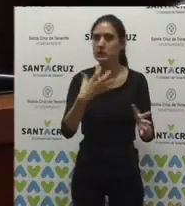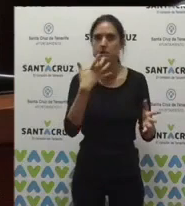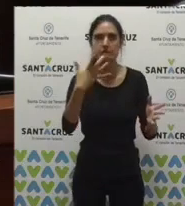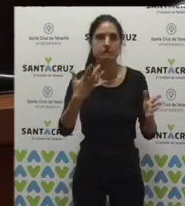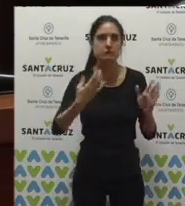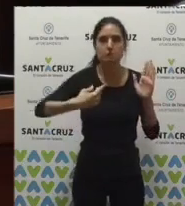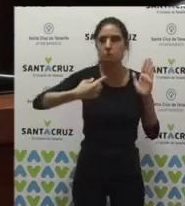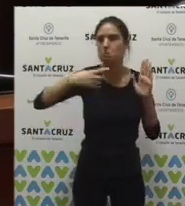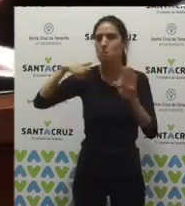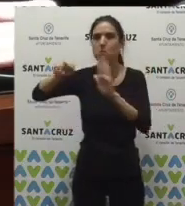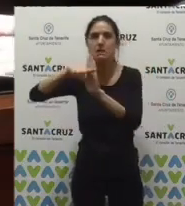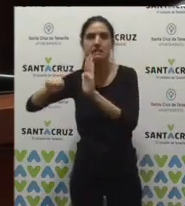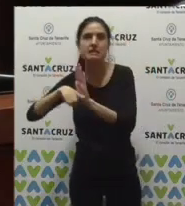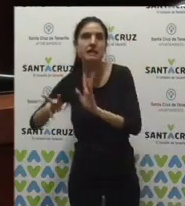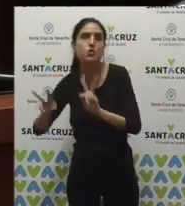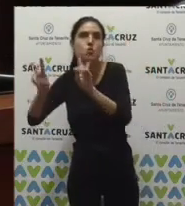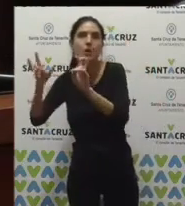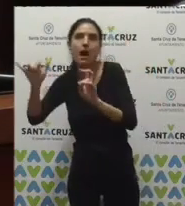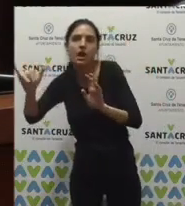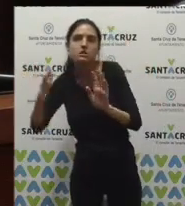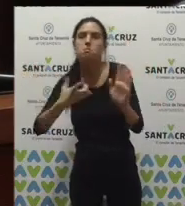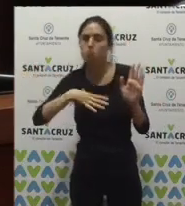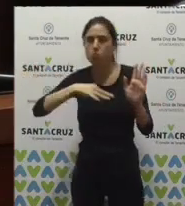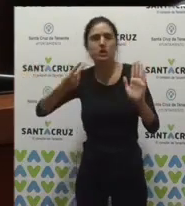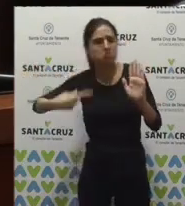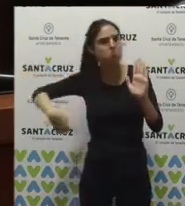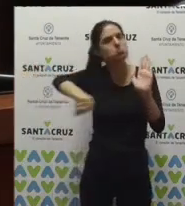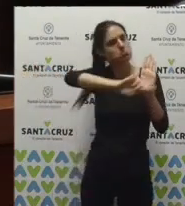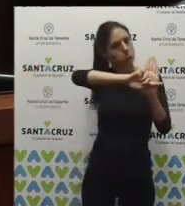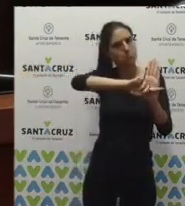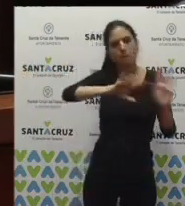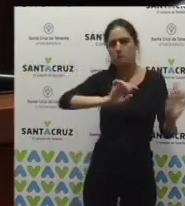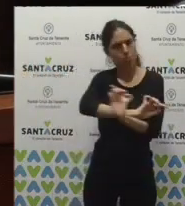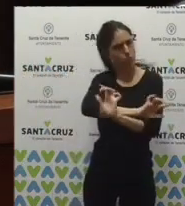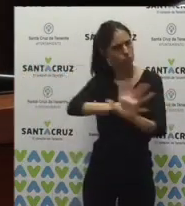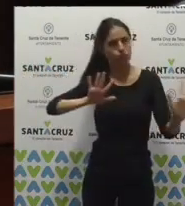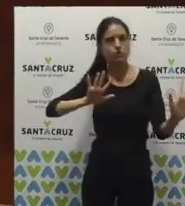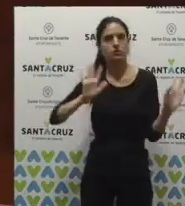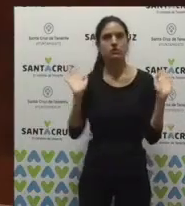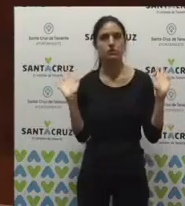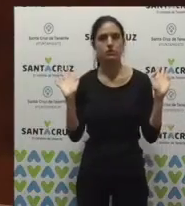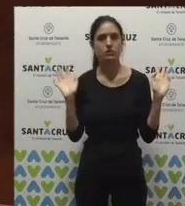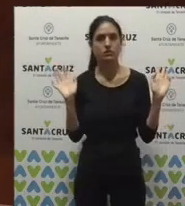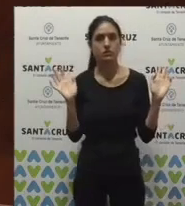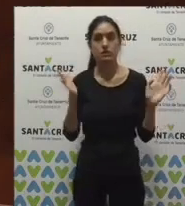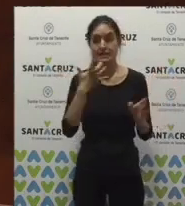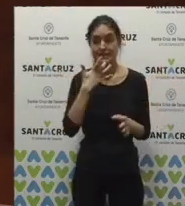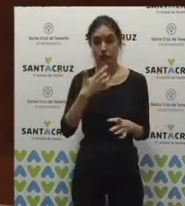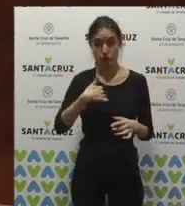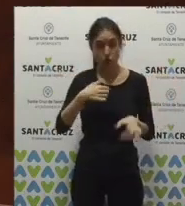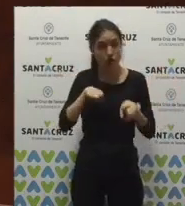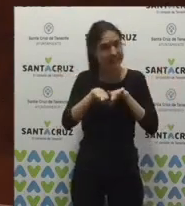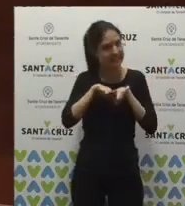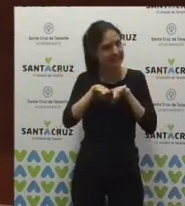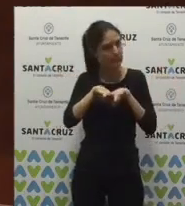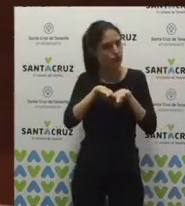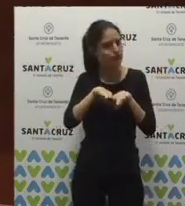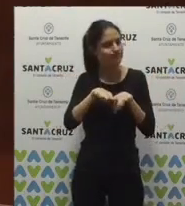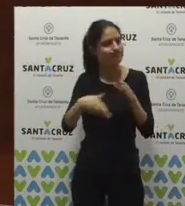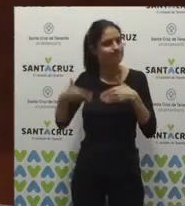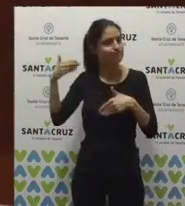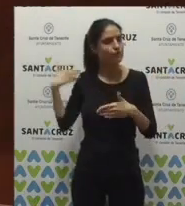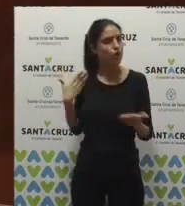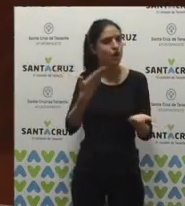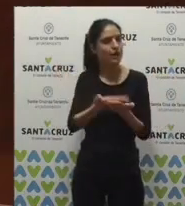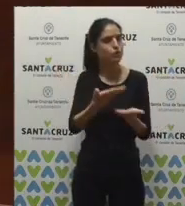cualquier medida novedosa nueva que se quiera que se quiera traer por supuesto cuando yo fui muy crítico con la moción presentada es porque la moción